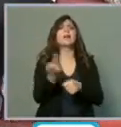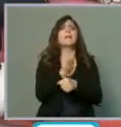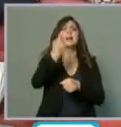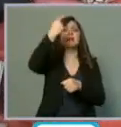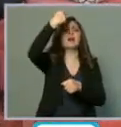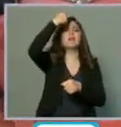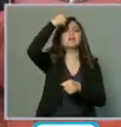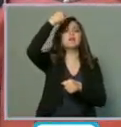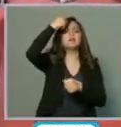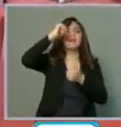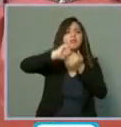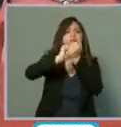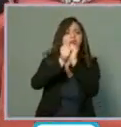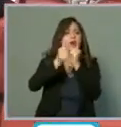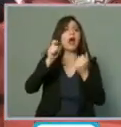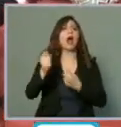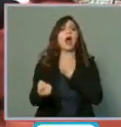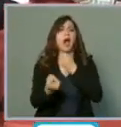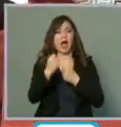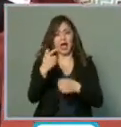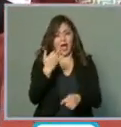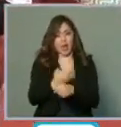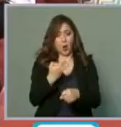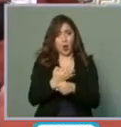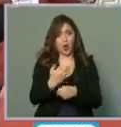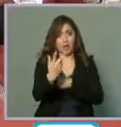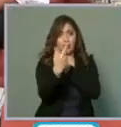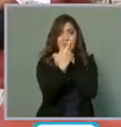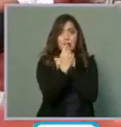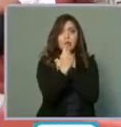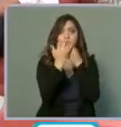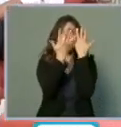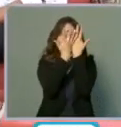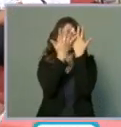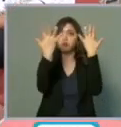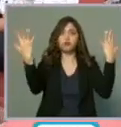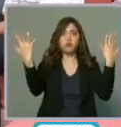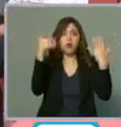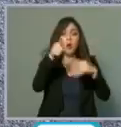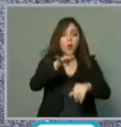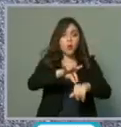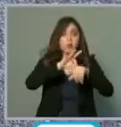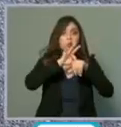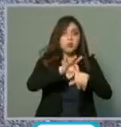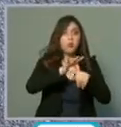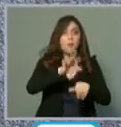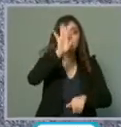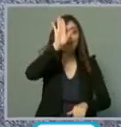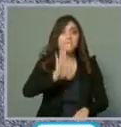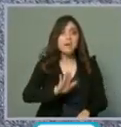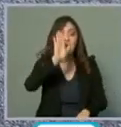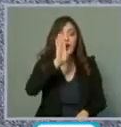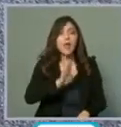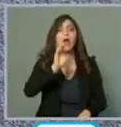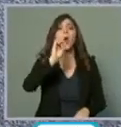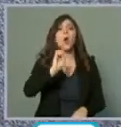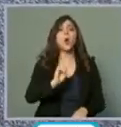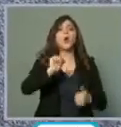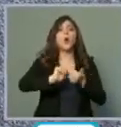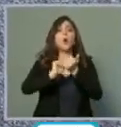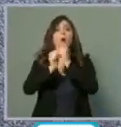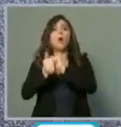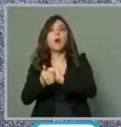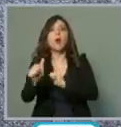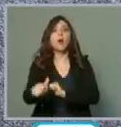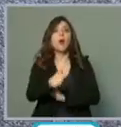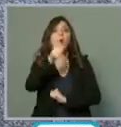violento, como decían, que ahora, bueno, con la realidad aumentada, además, pues es peor, ¿no? O que te vayas hasta el extremo muy violento, o a que te vayas a un extremo de